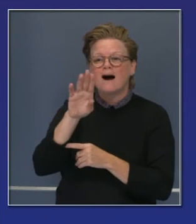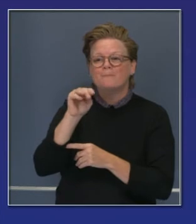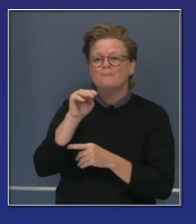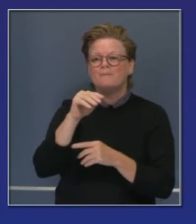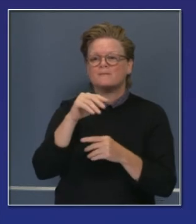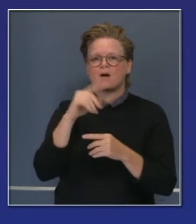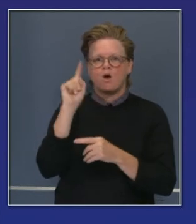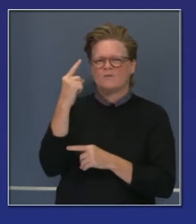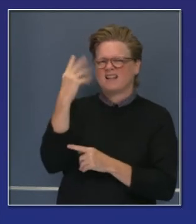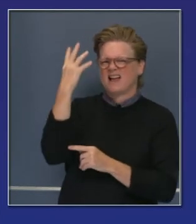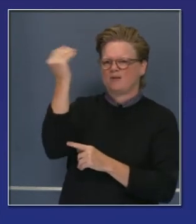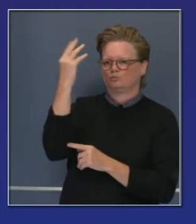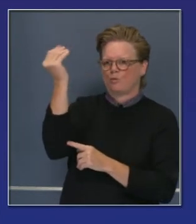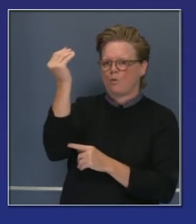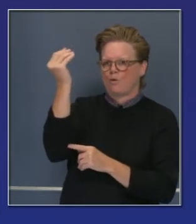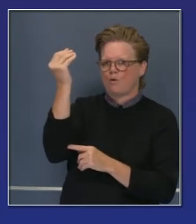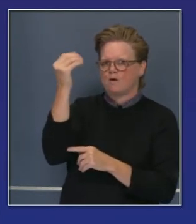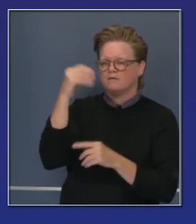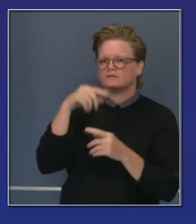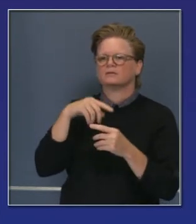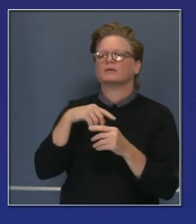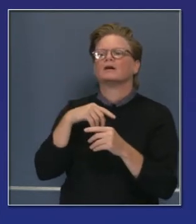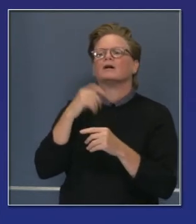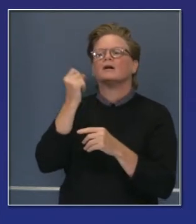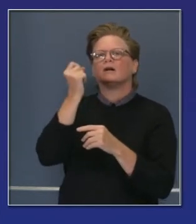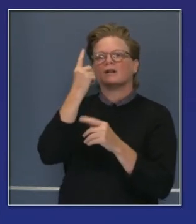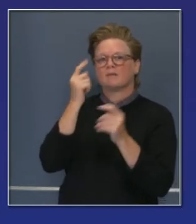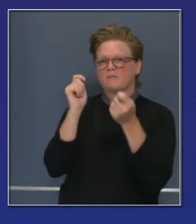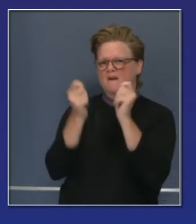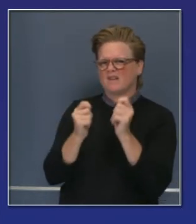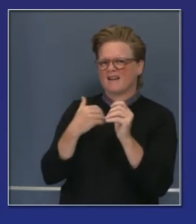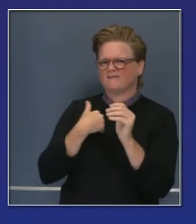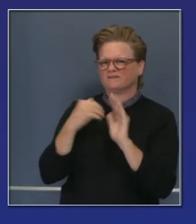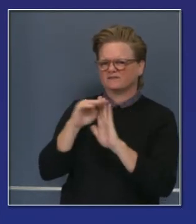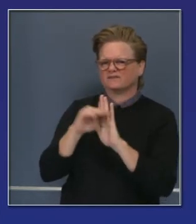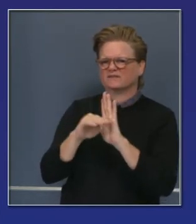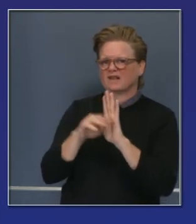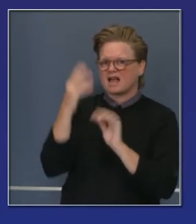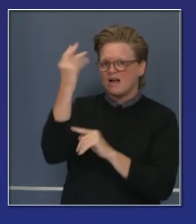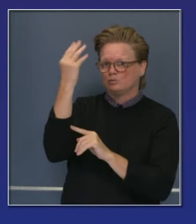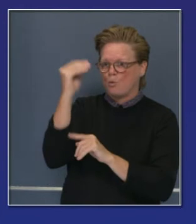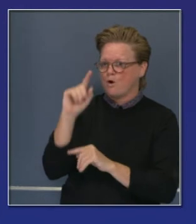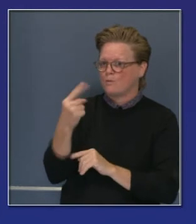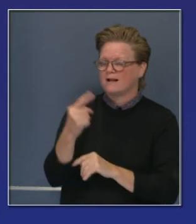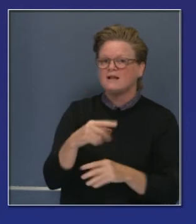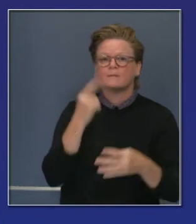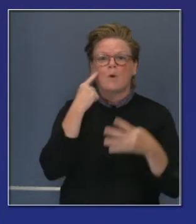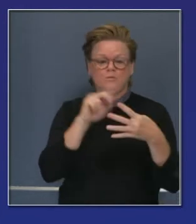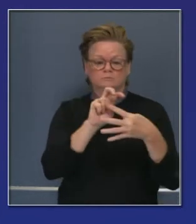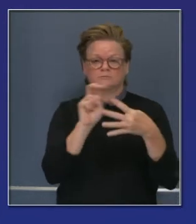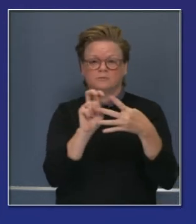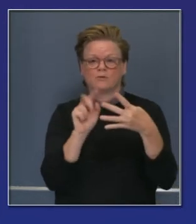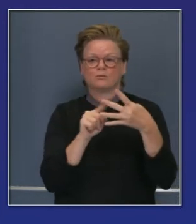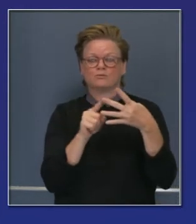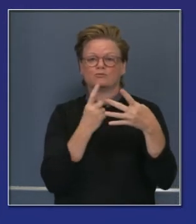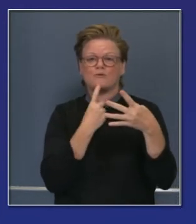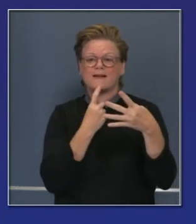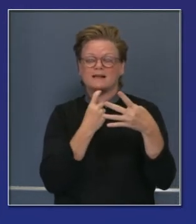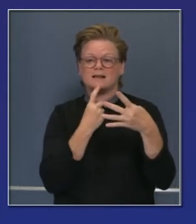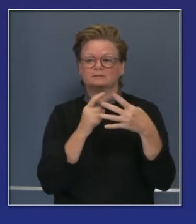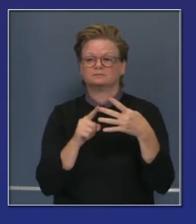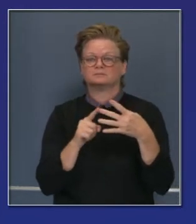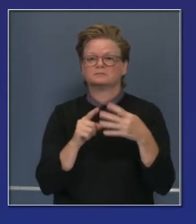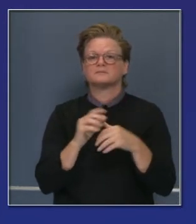solo pueden hacer operaciones al aire libre con modificaciones. Si está en un condado que está en el nivel rojo, nivel